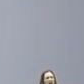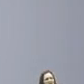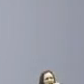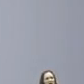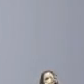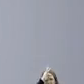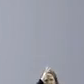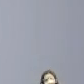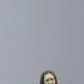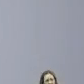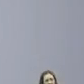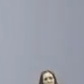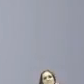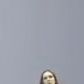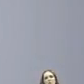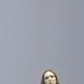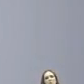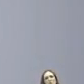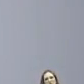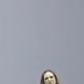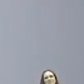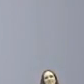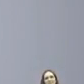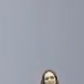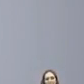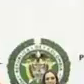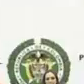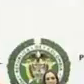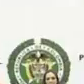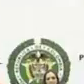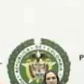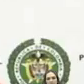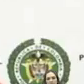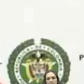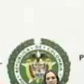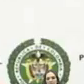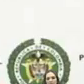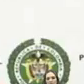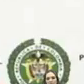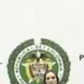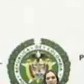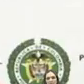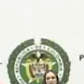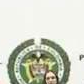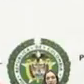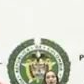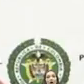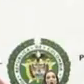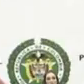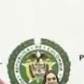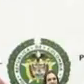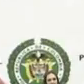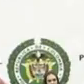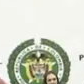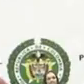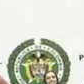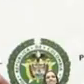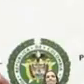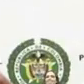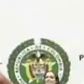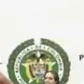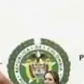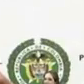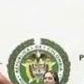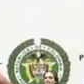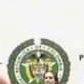Amado, murió por la gravedad de las heridas. Y continuamos con la investigación, realizando labores totalmente